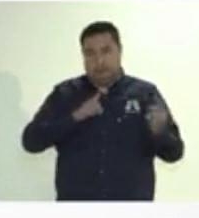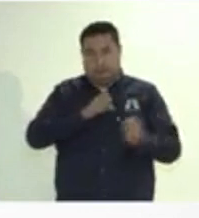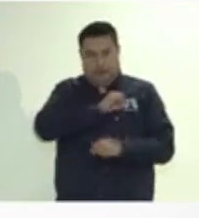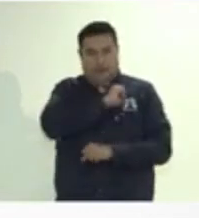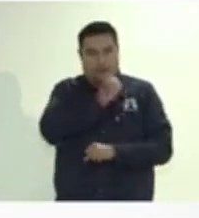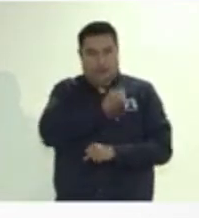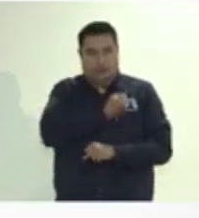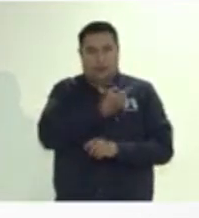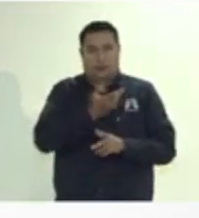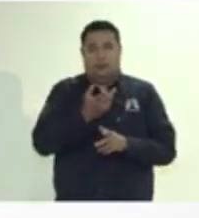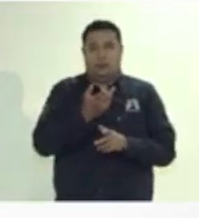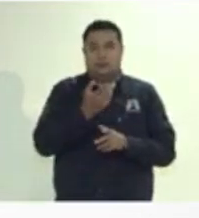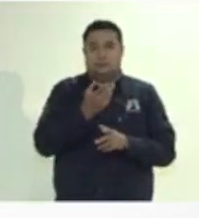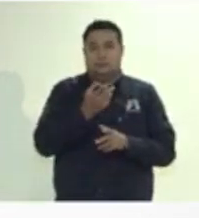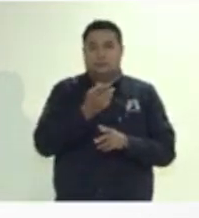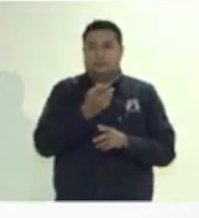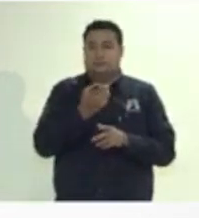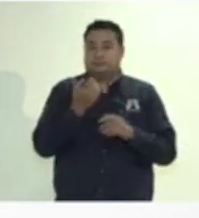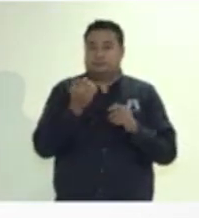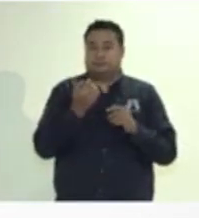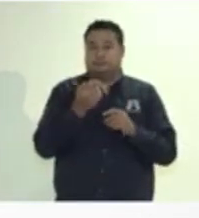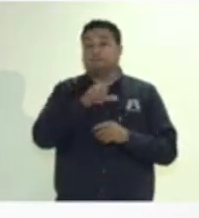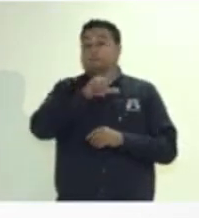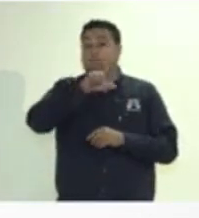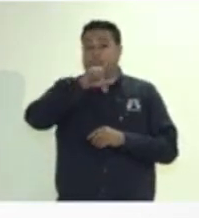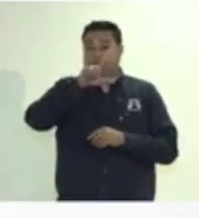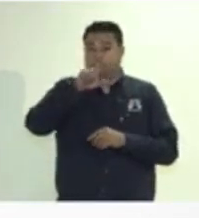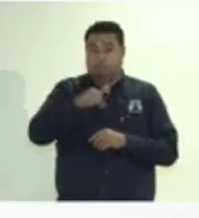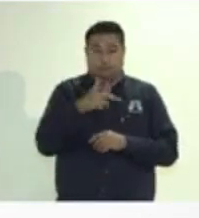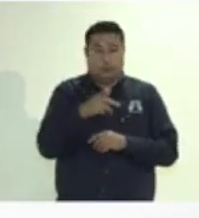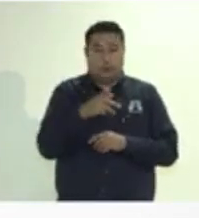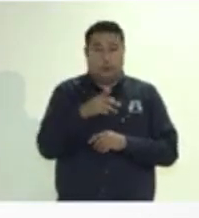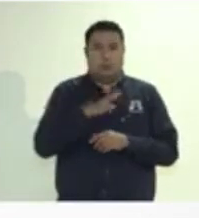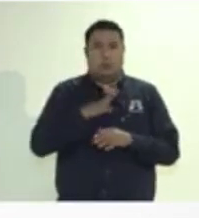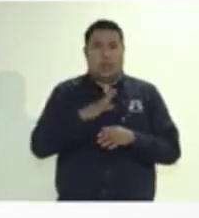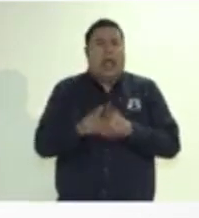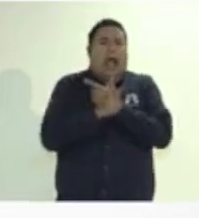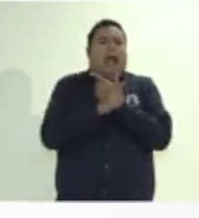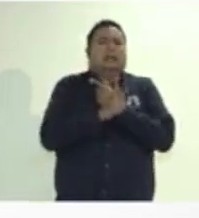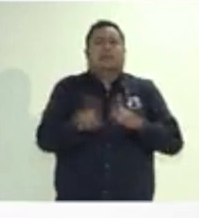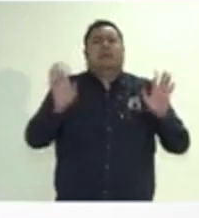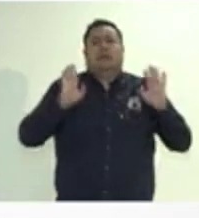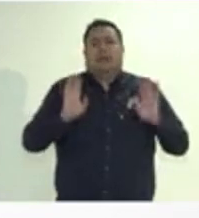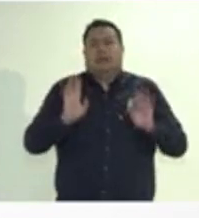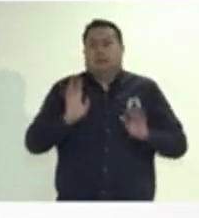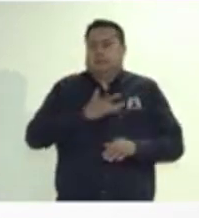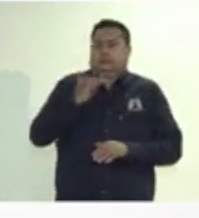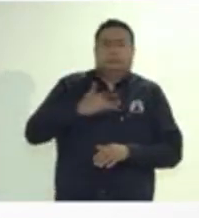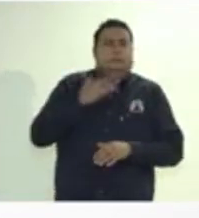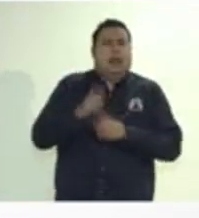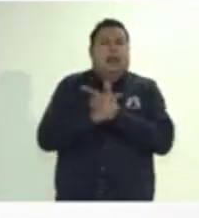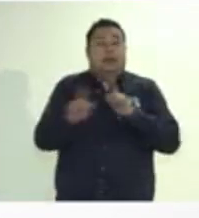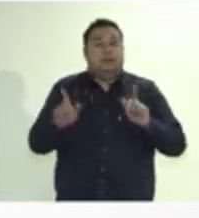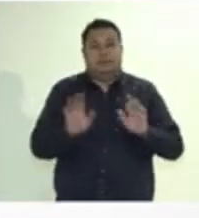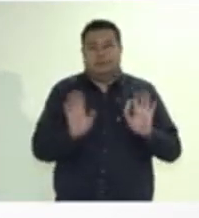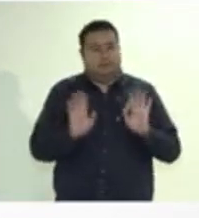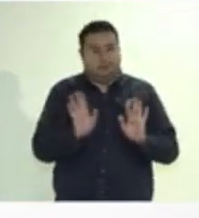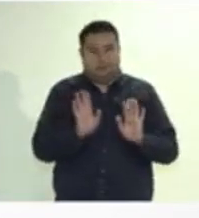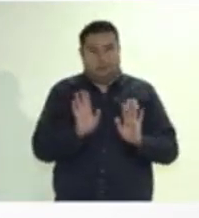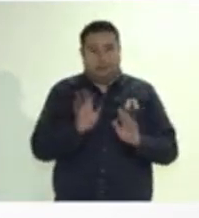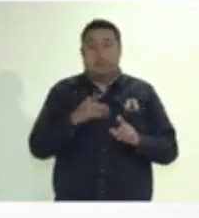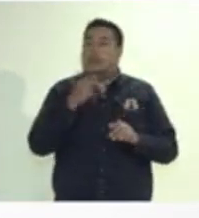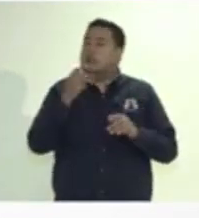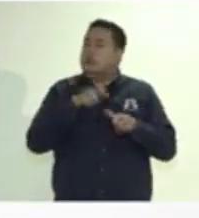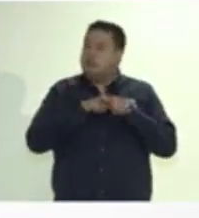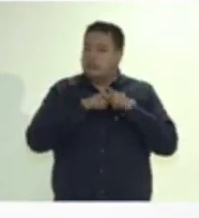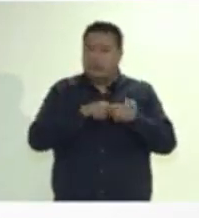someterse también no hay una no hay una libre circulación para las personas confirmadas deberá seguir usando cubrebocas